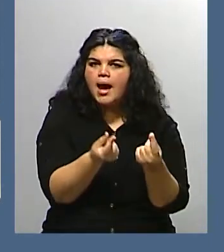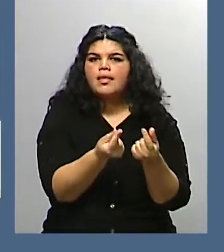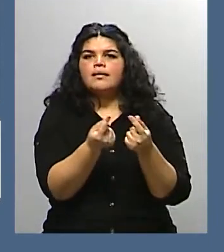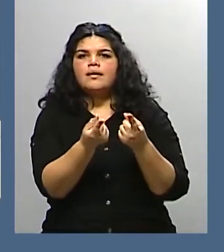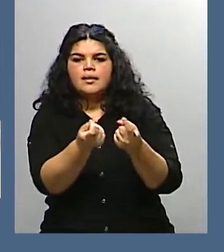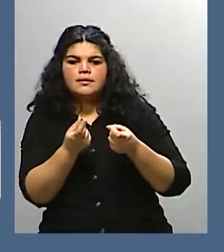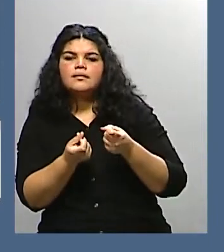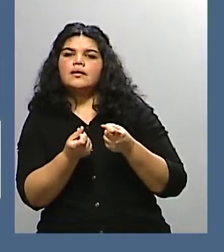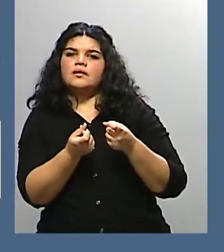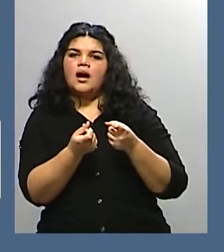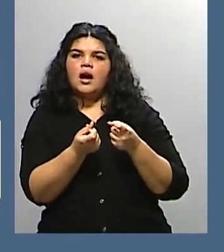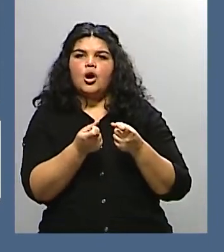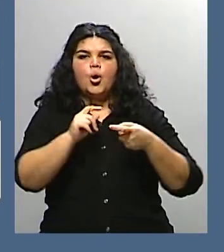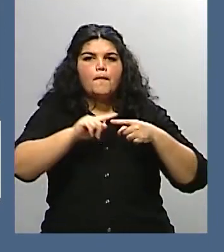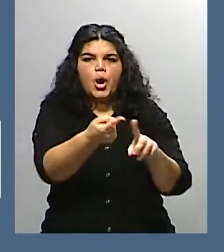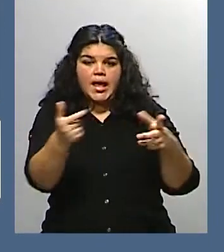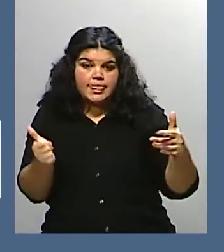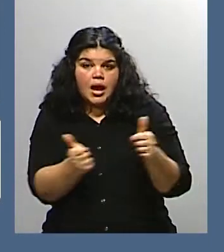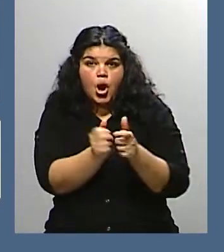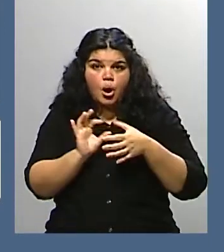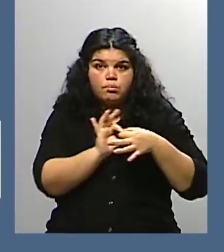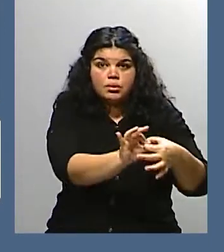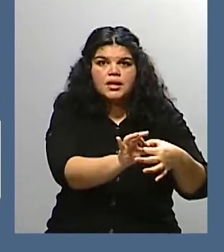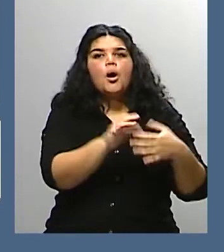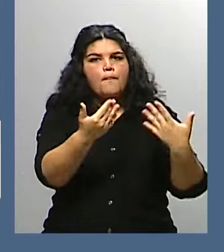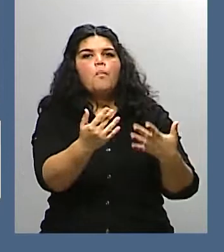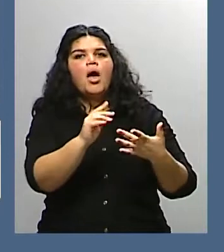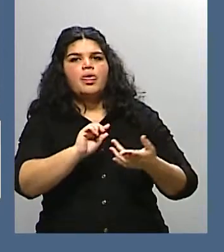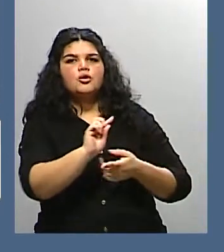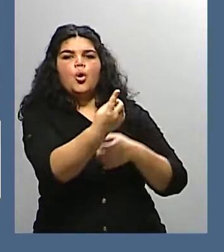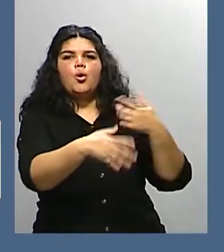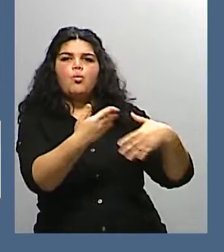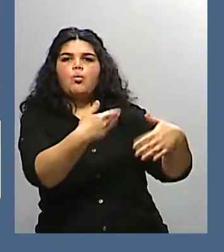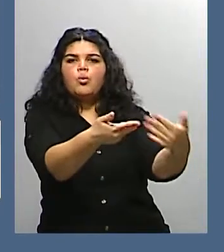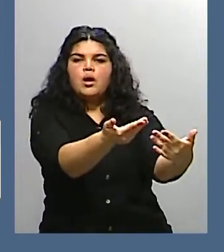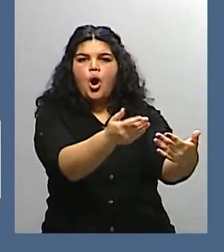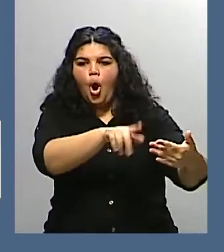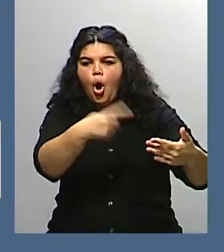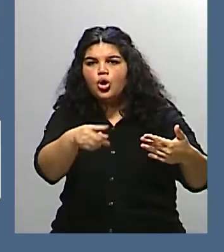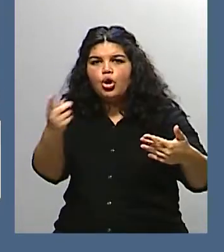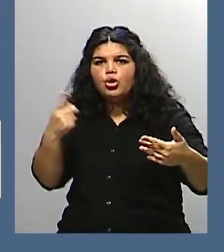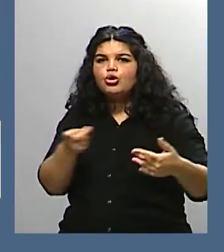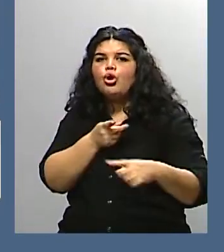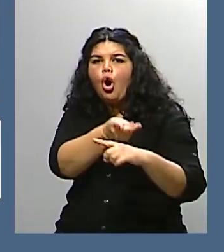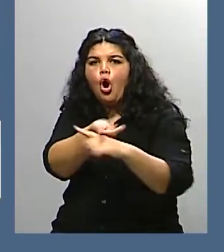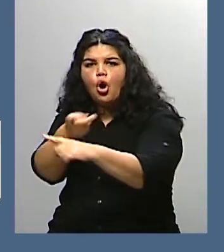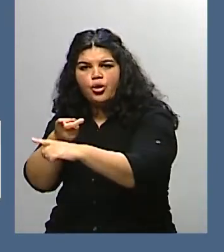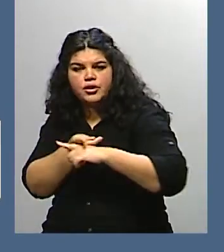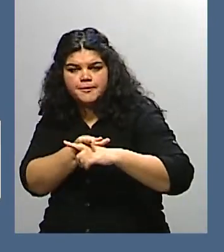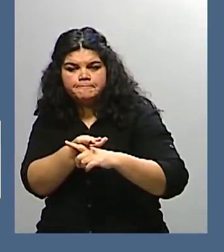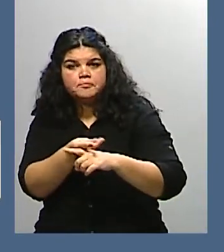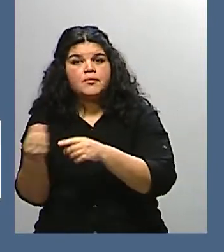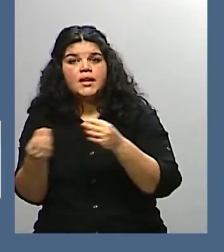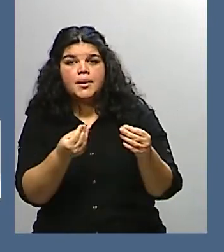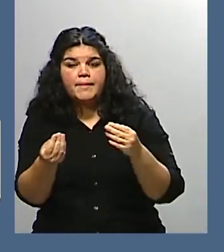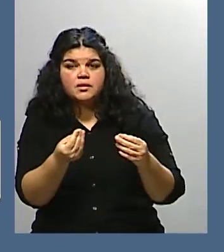sostenible. Estamos, digamos, en una gran encrucijada a nivel global en que tenemos unos modelos de producción